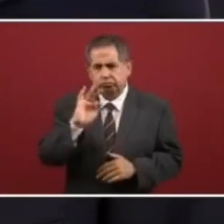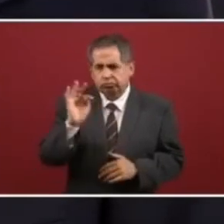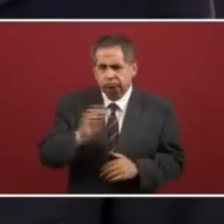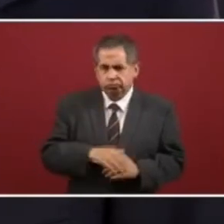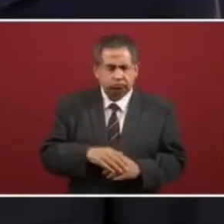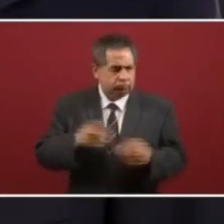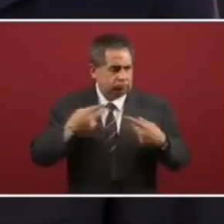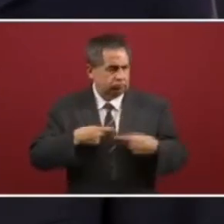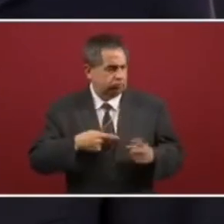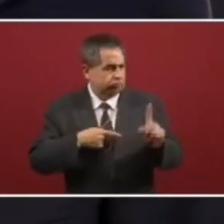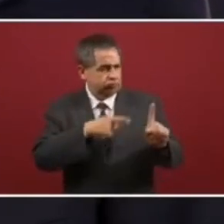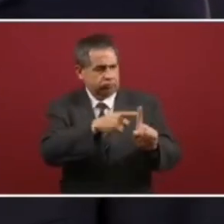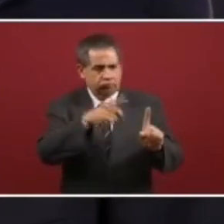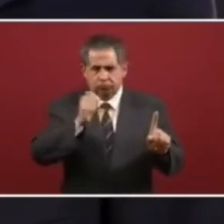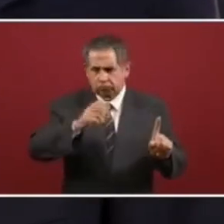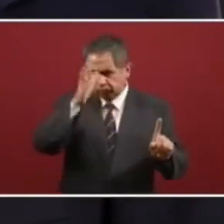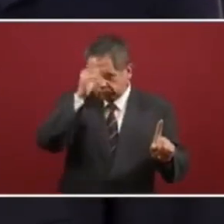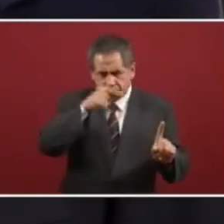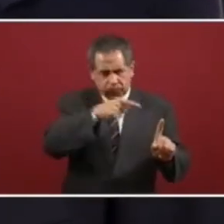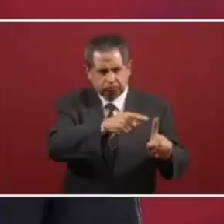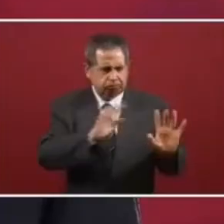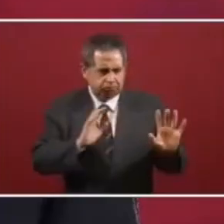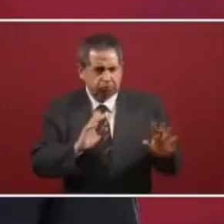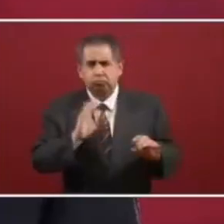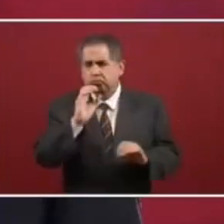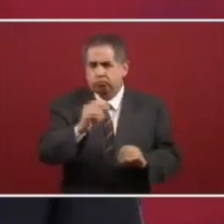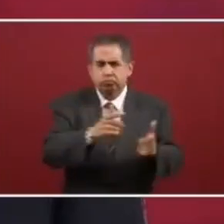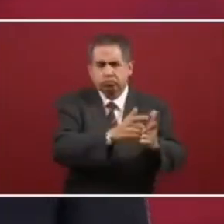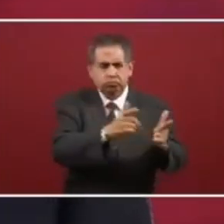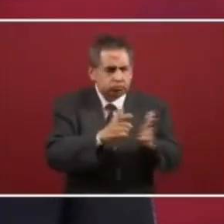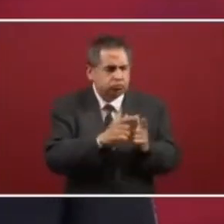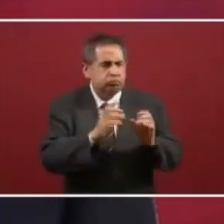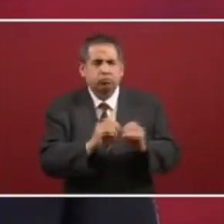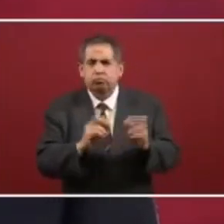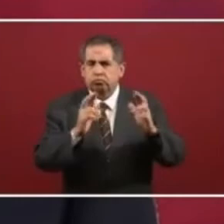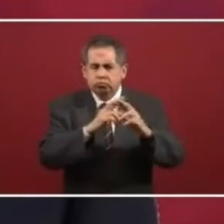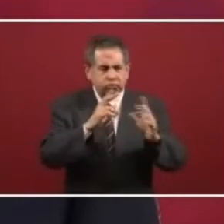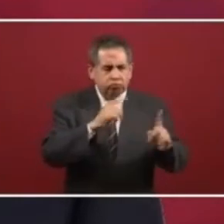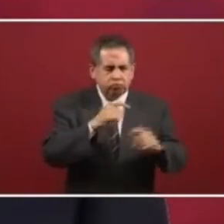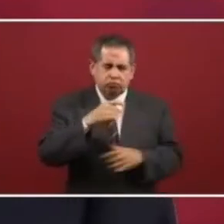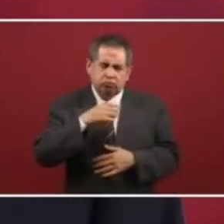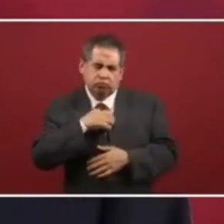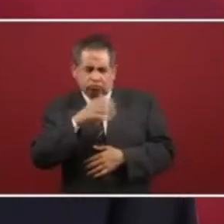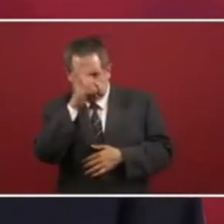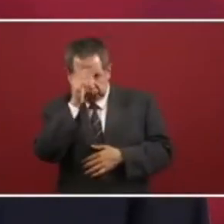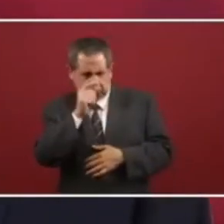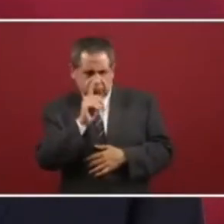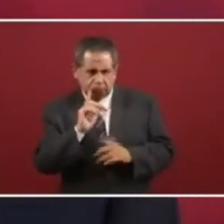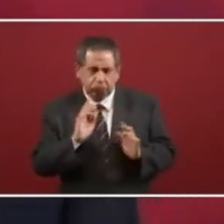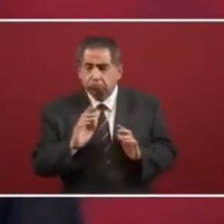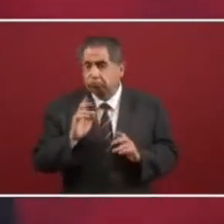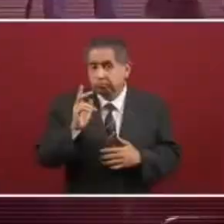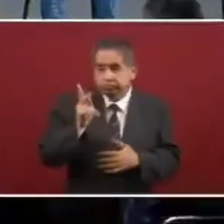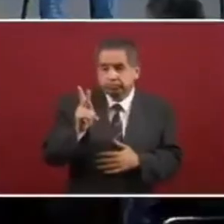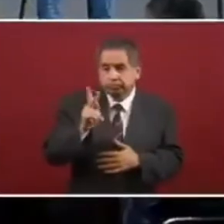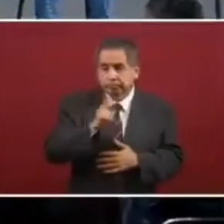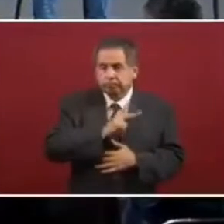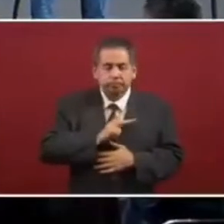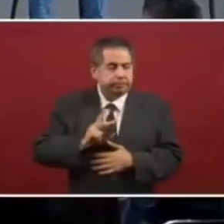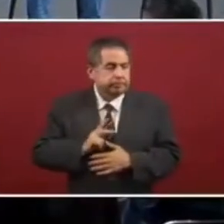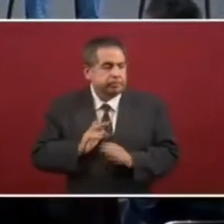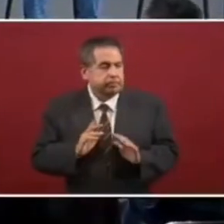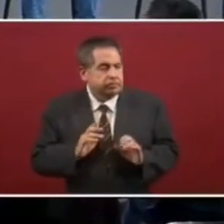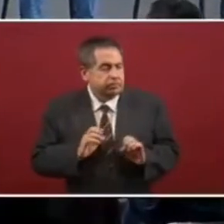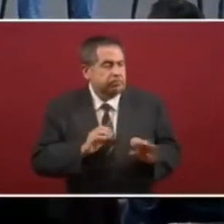una persona, con un grupo, con una creencia, pero debemos